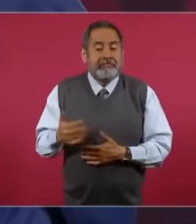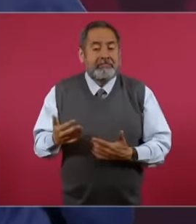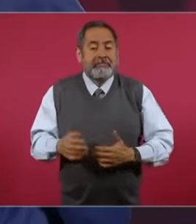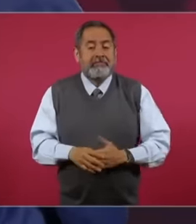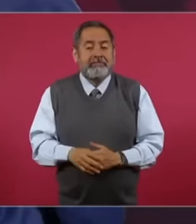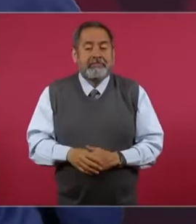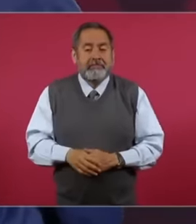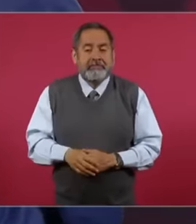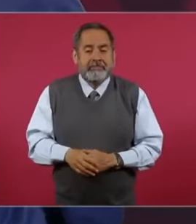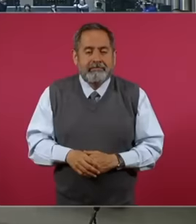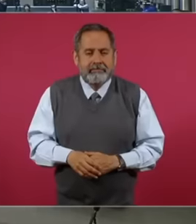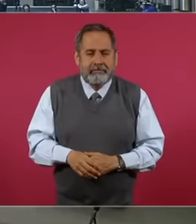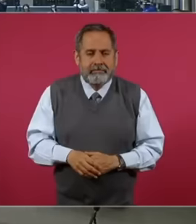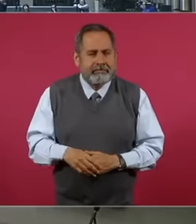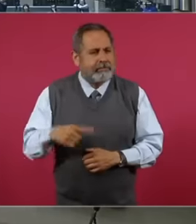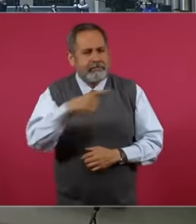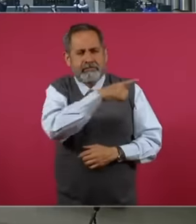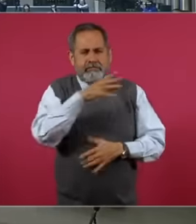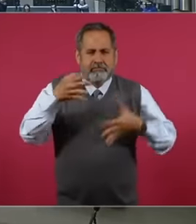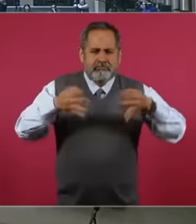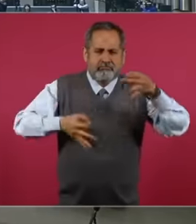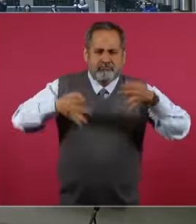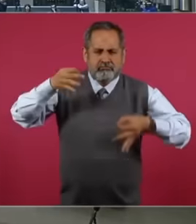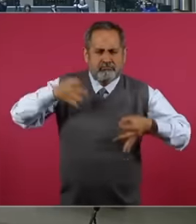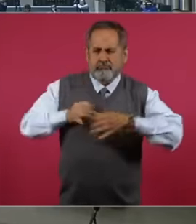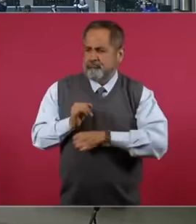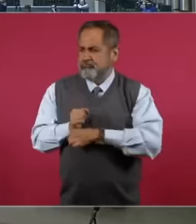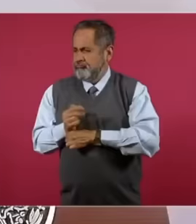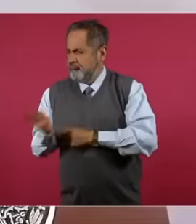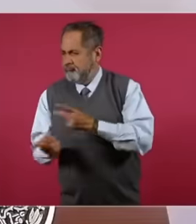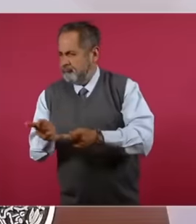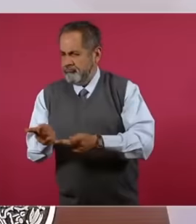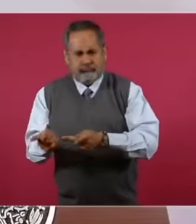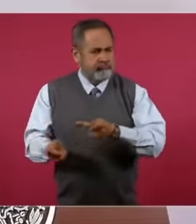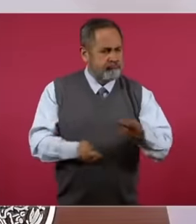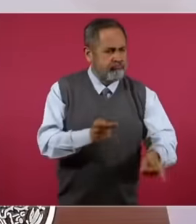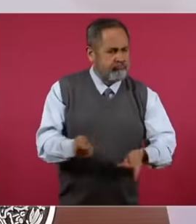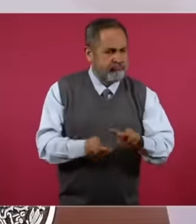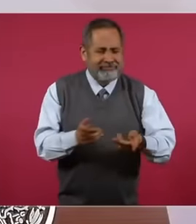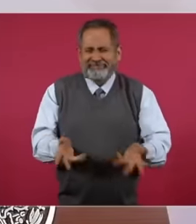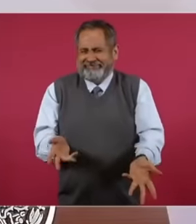y ya parece juez del Poder Judicial de México.